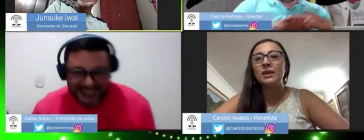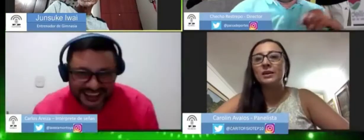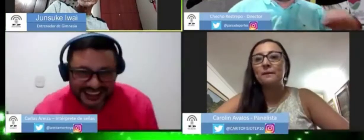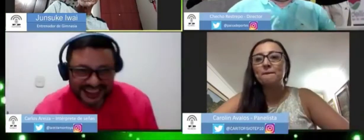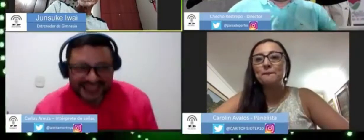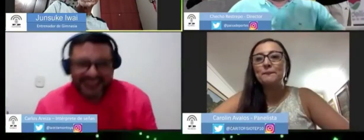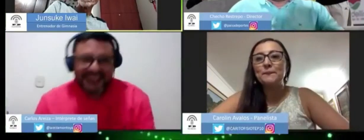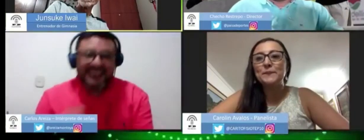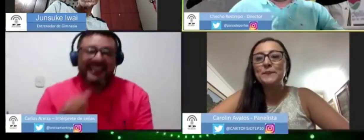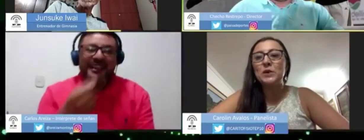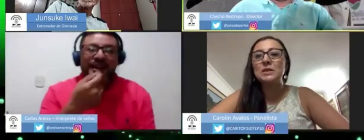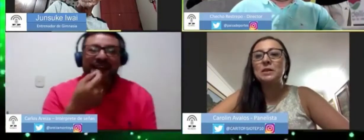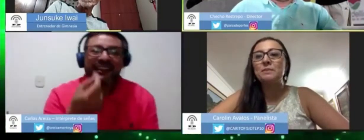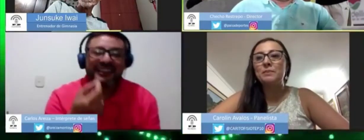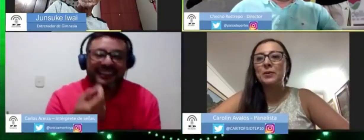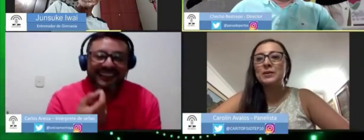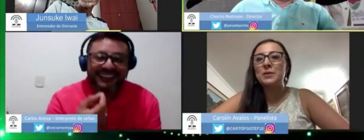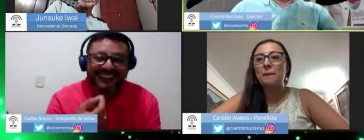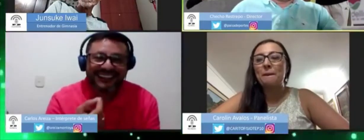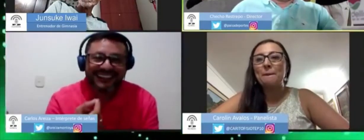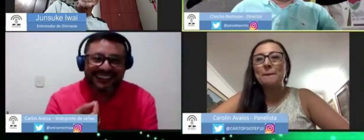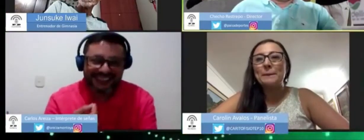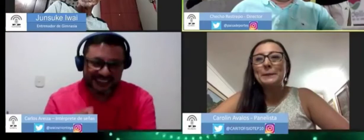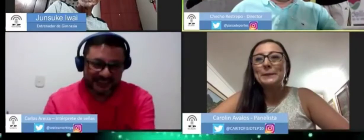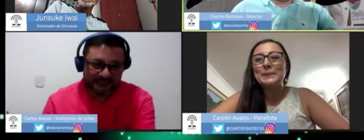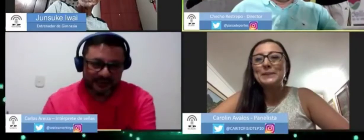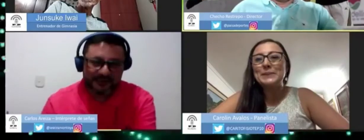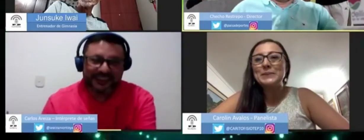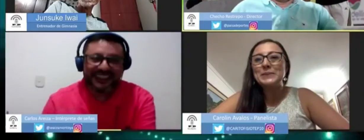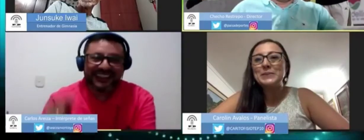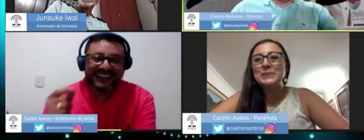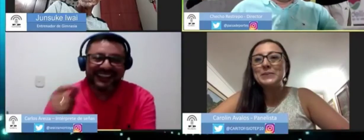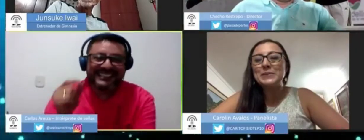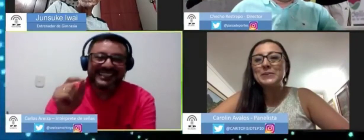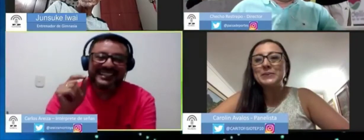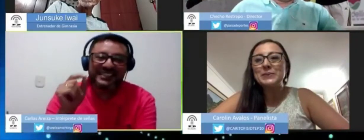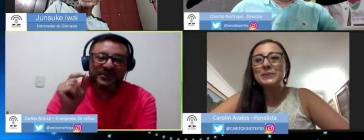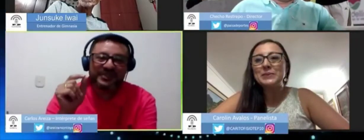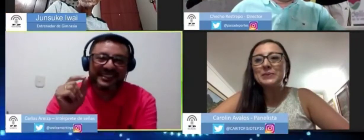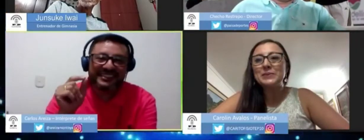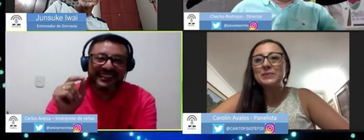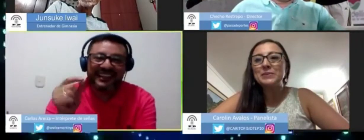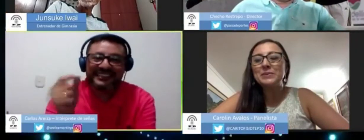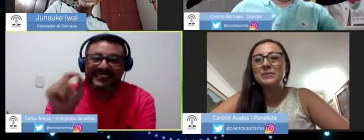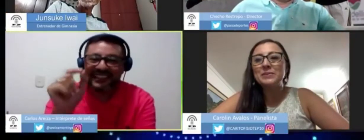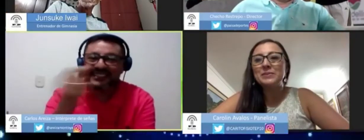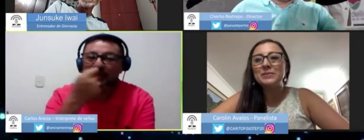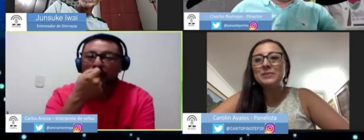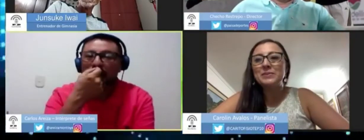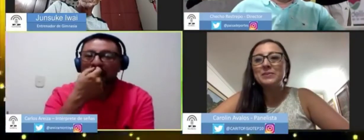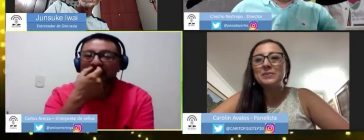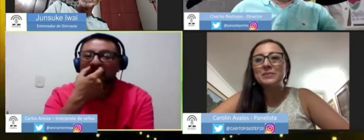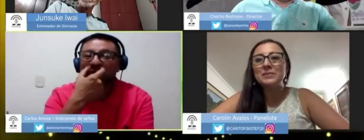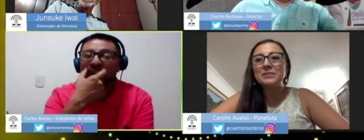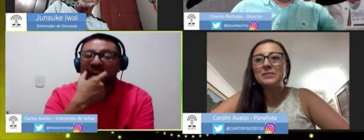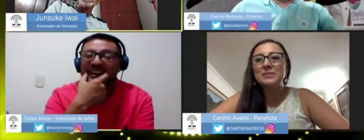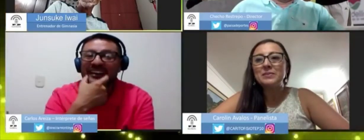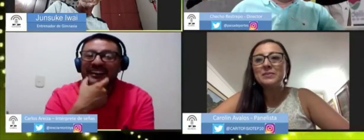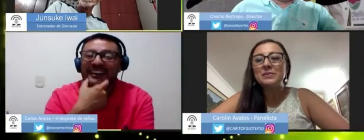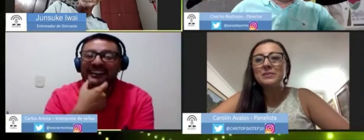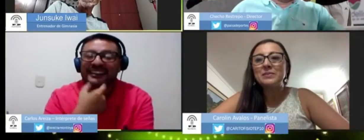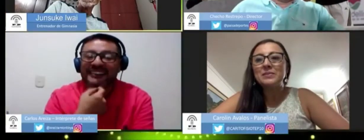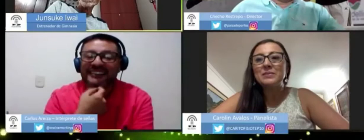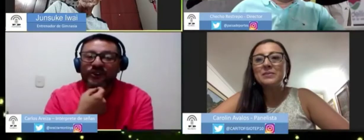identificar con esa población. Profe, la seña suya sería así, es dibujar